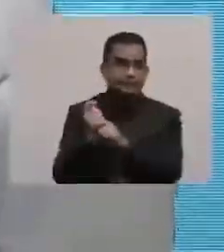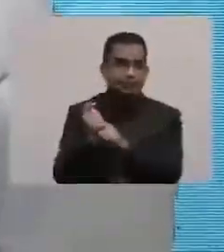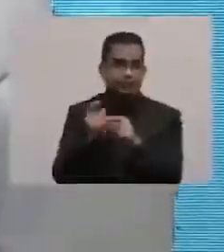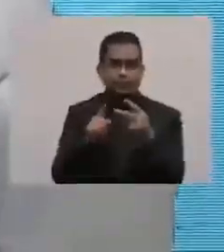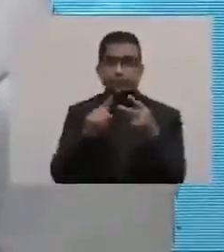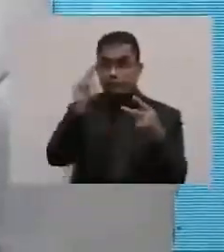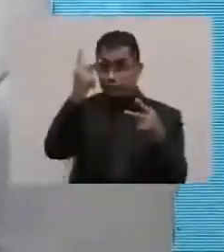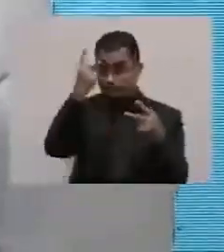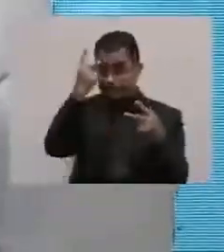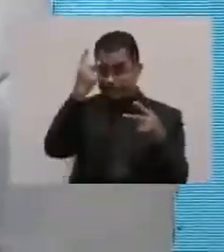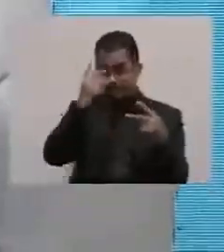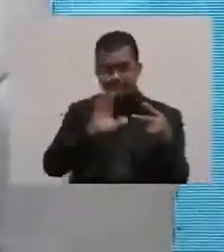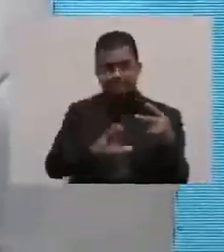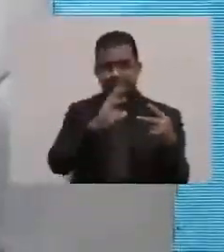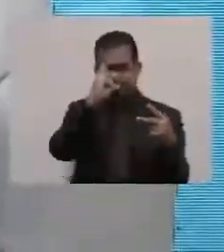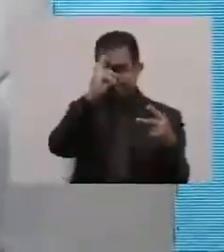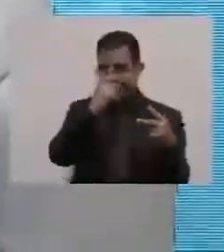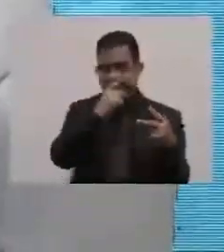están